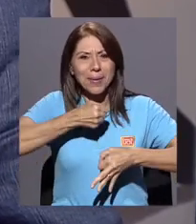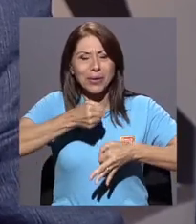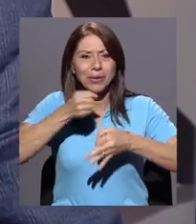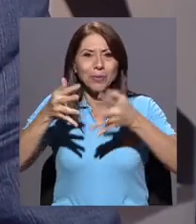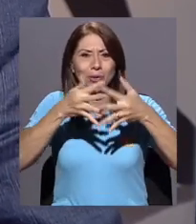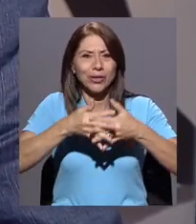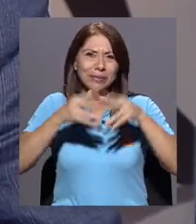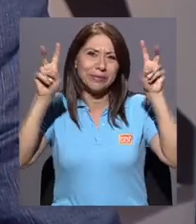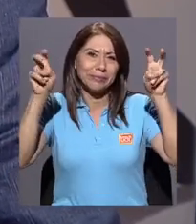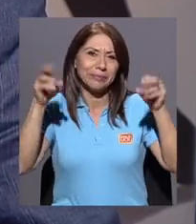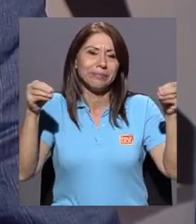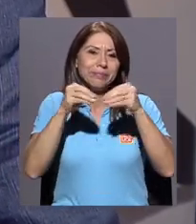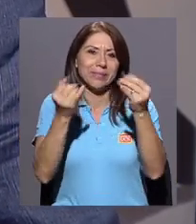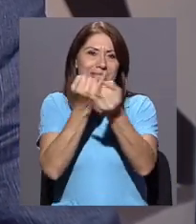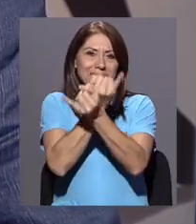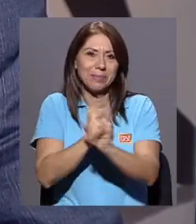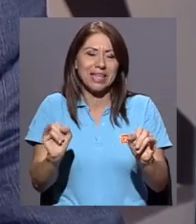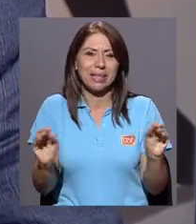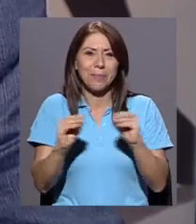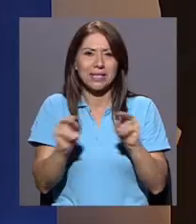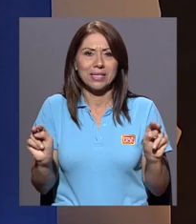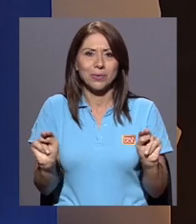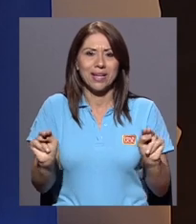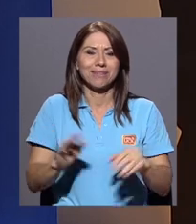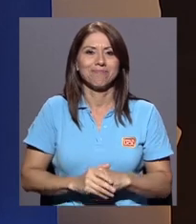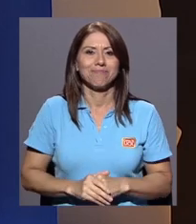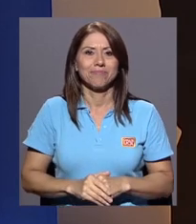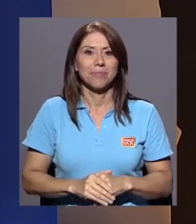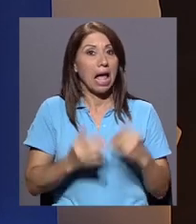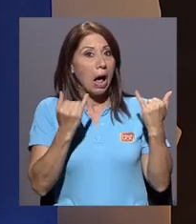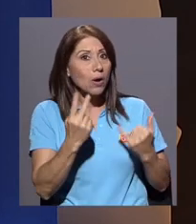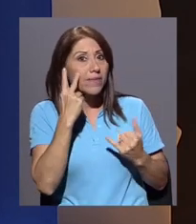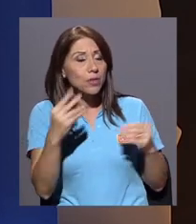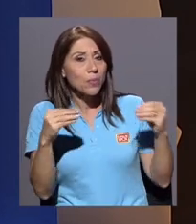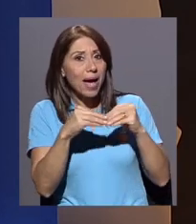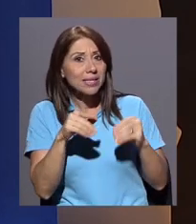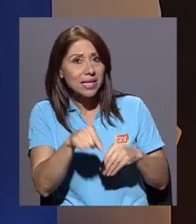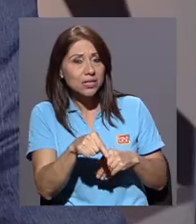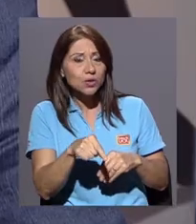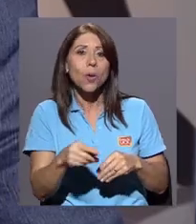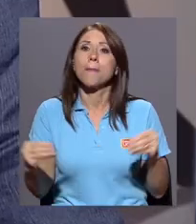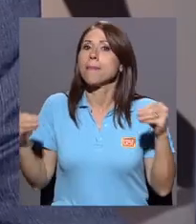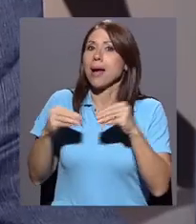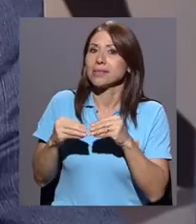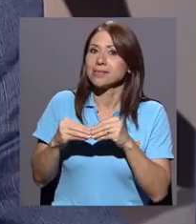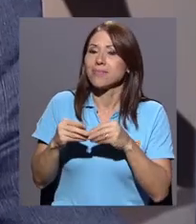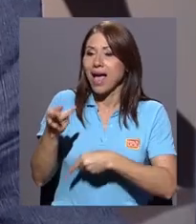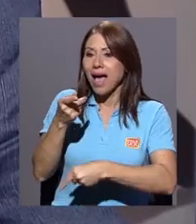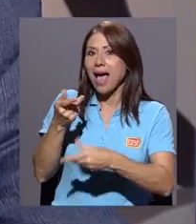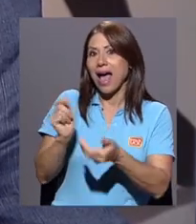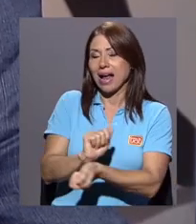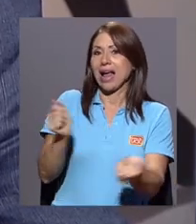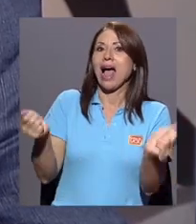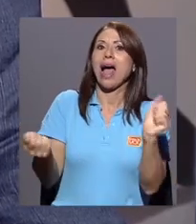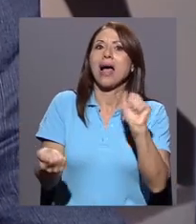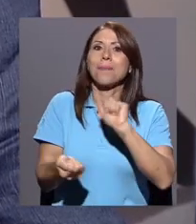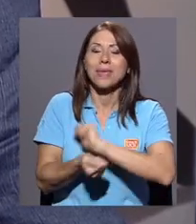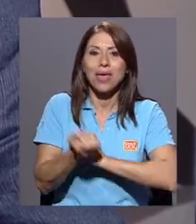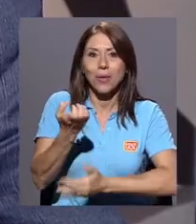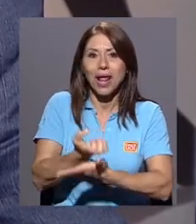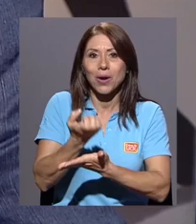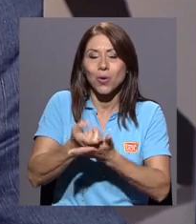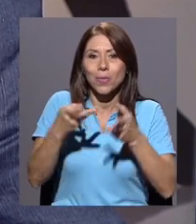hacer un periodismo, entre comillas, más independiente o neutral. ¿Estamos viendo más de eso? Entonces, mucho más de eso. Ha cambiado. La economía de los medios ha cambiado de forma